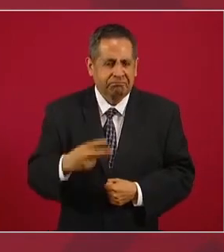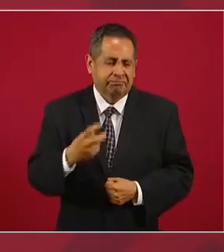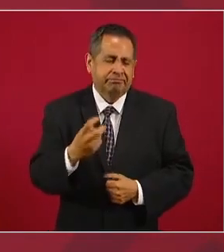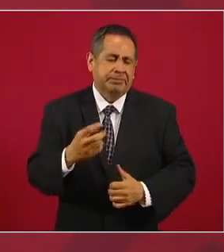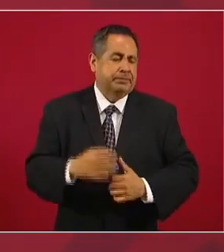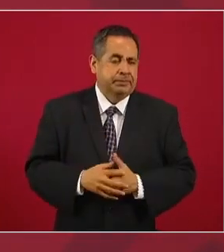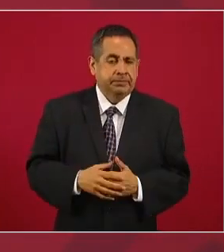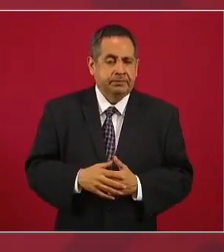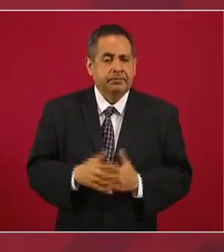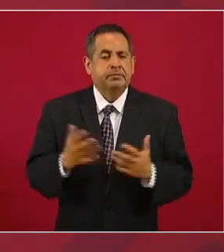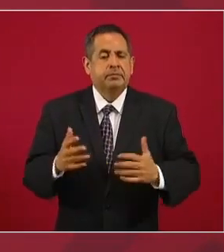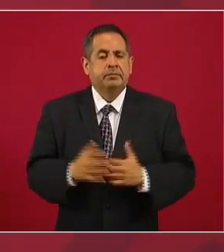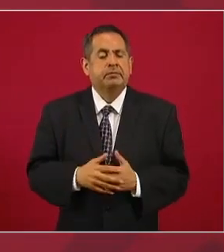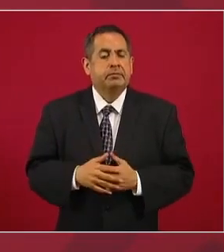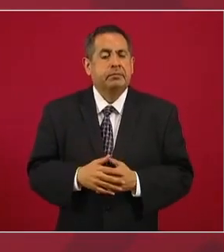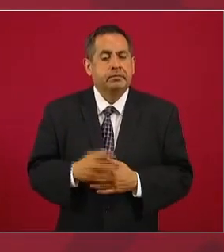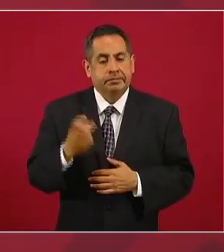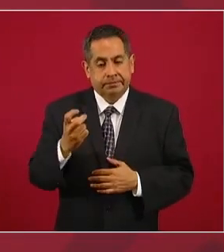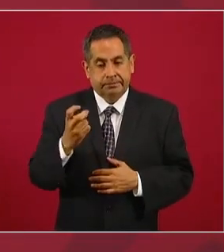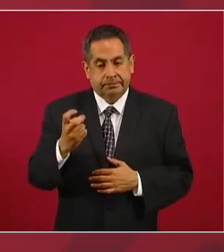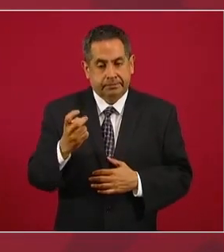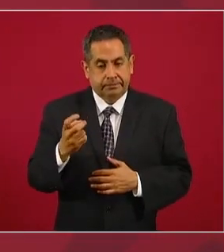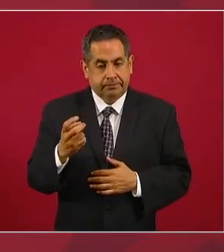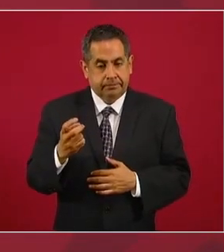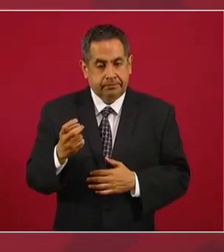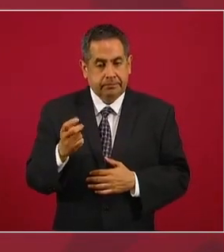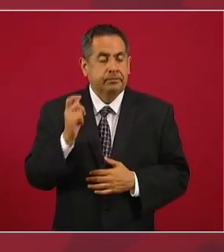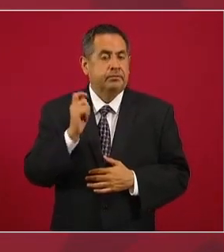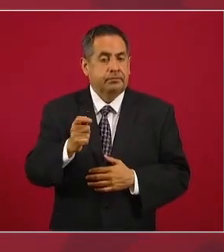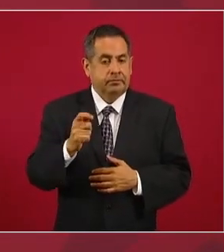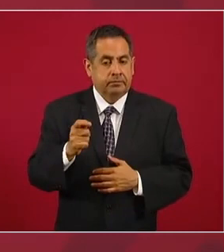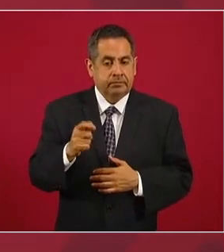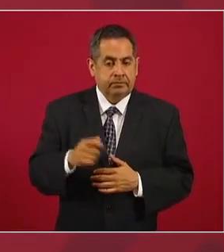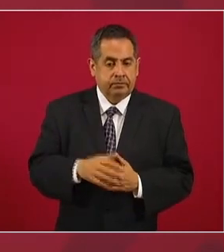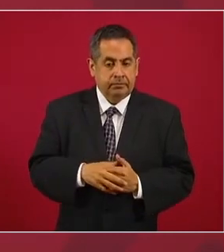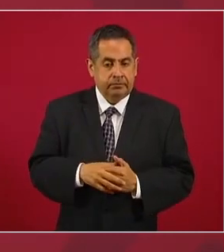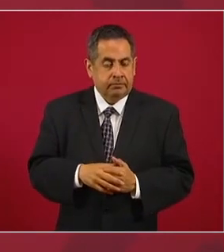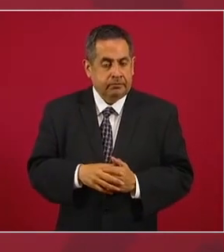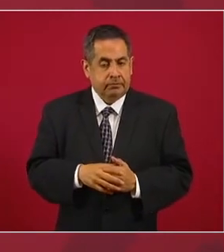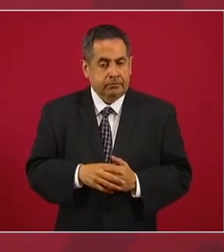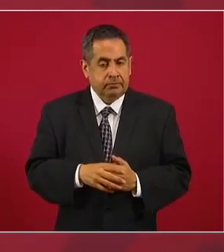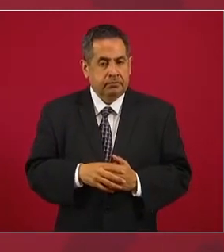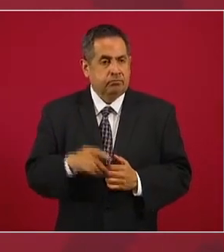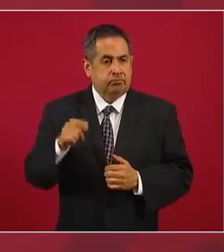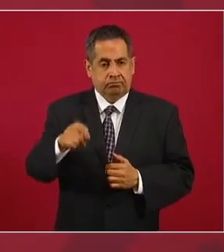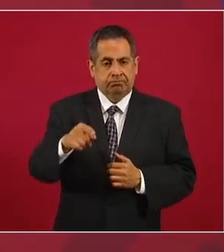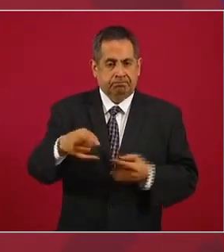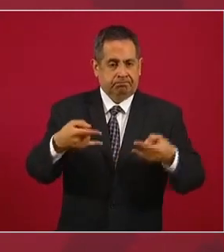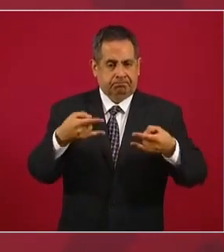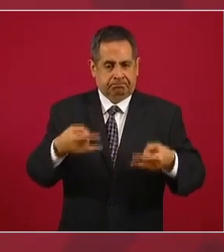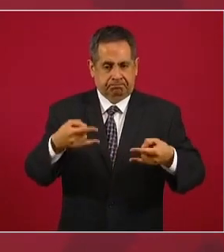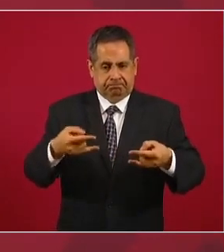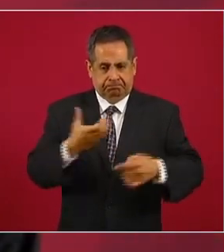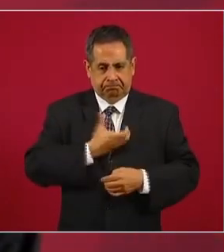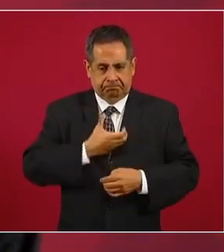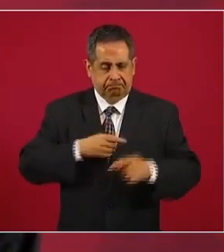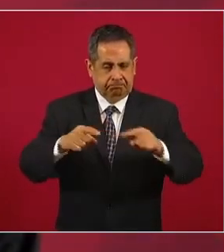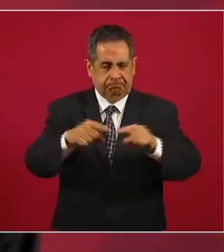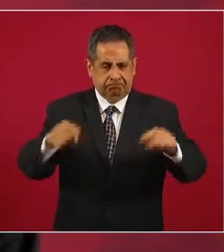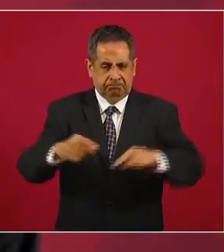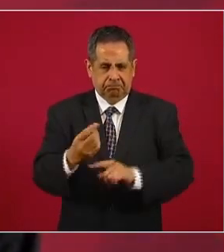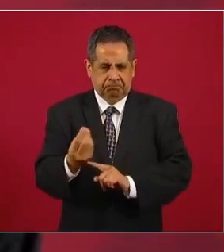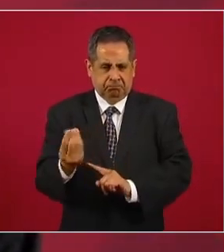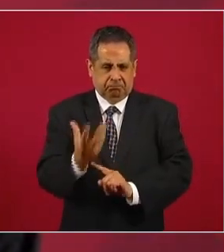Entonces, por eso se va a encender una